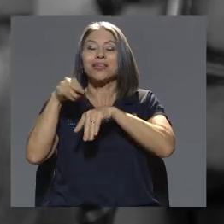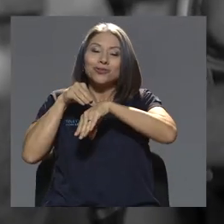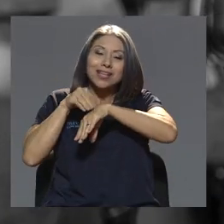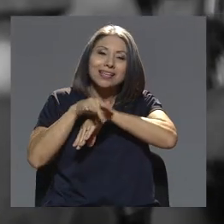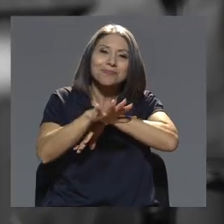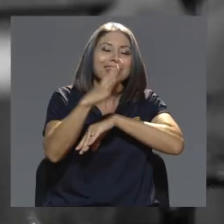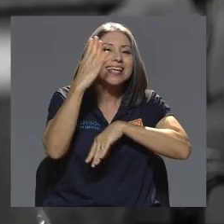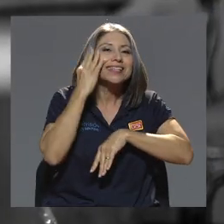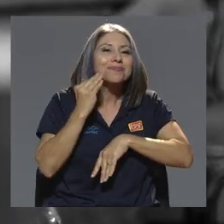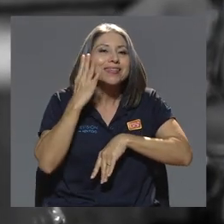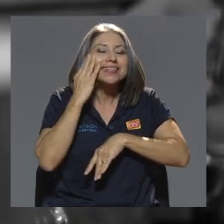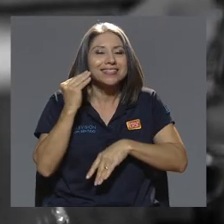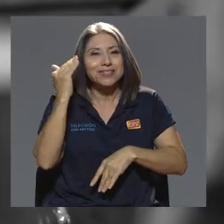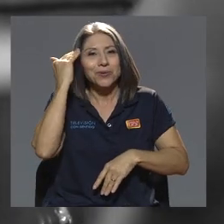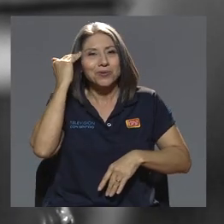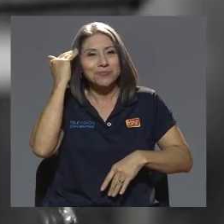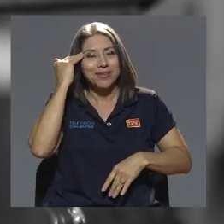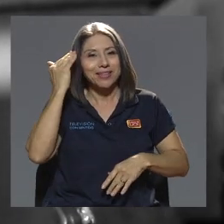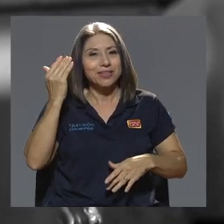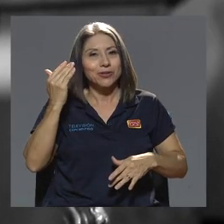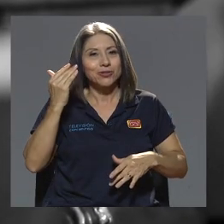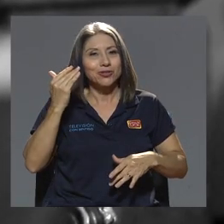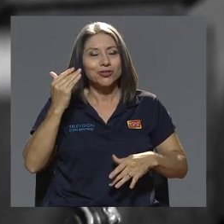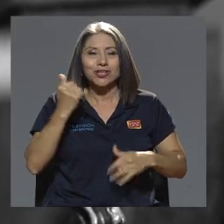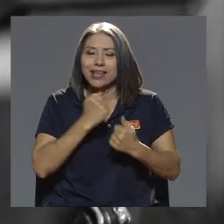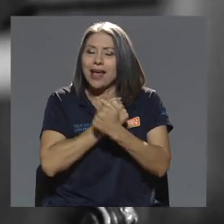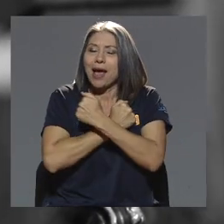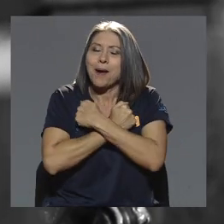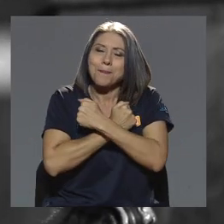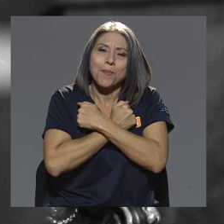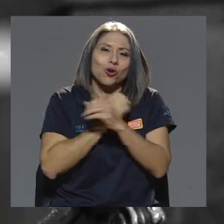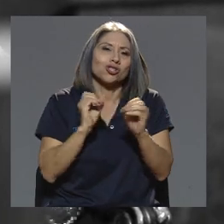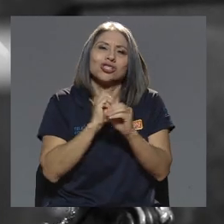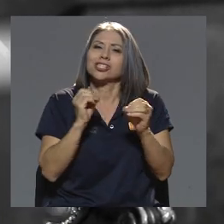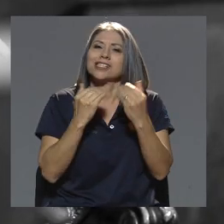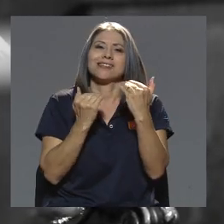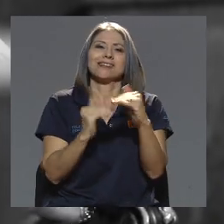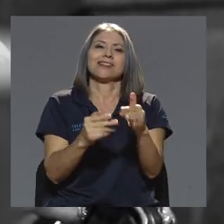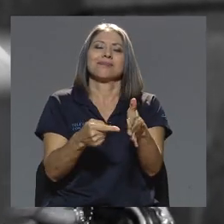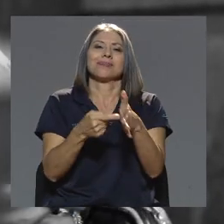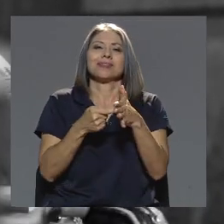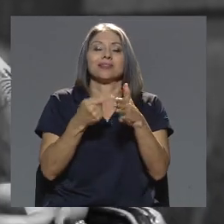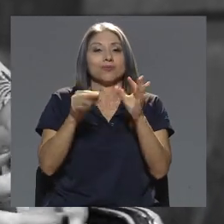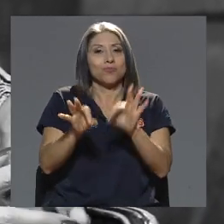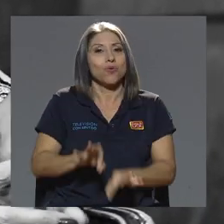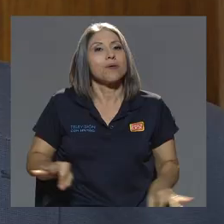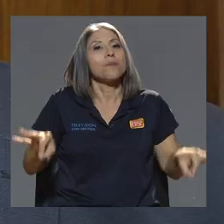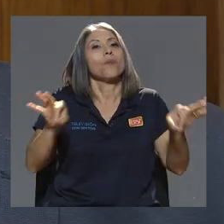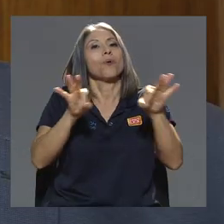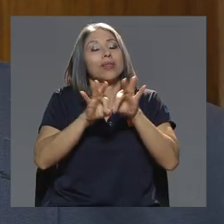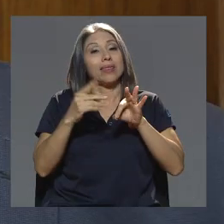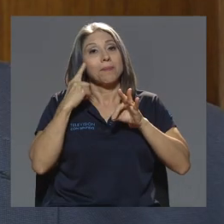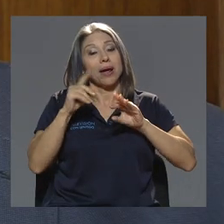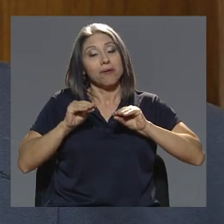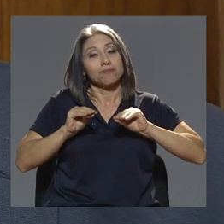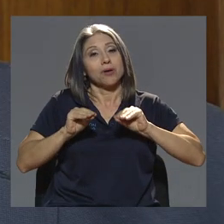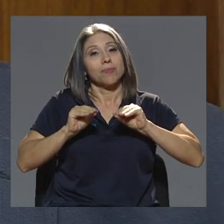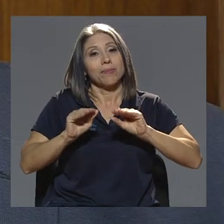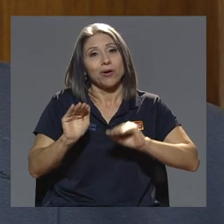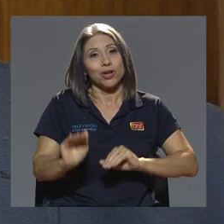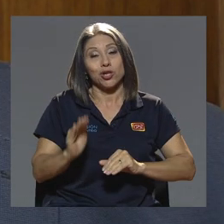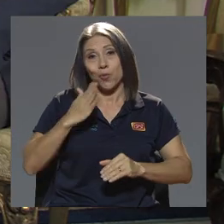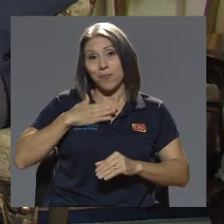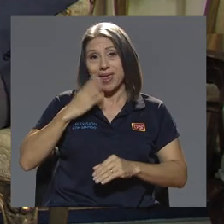todo un sentimiento de amor incondicional, uh-huh, que yo creo que es muy importante en la formación de un niño. Mi abuelo